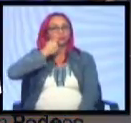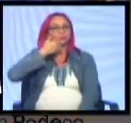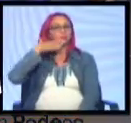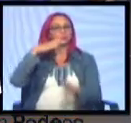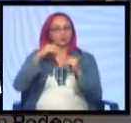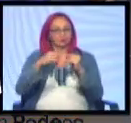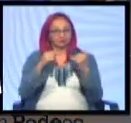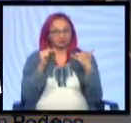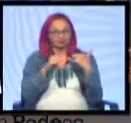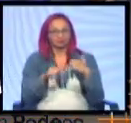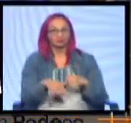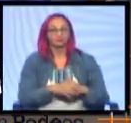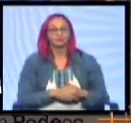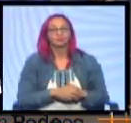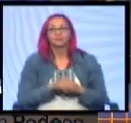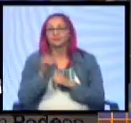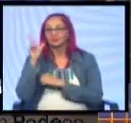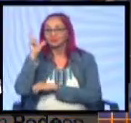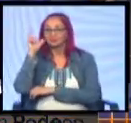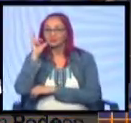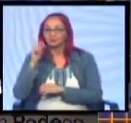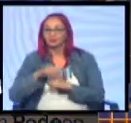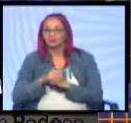noches. Buenas noches. Le escuchamos.